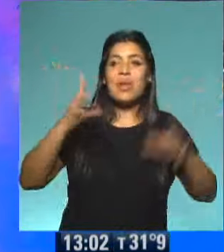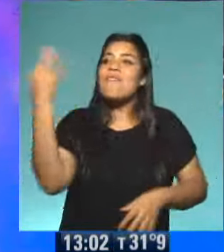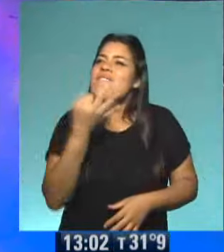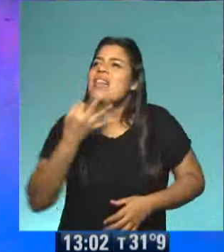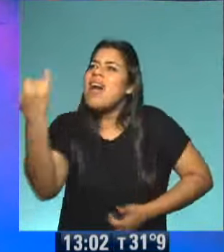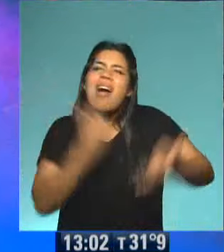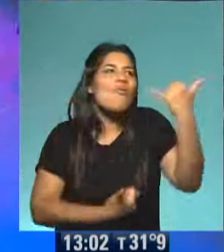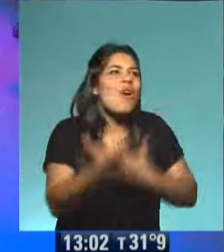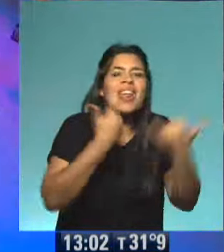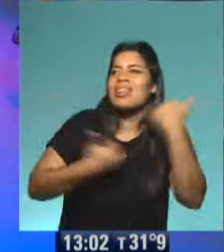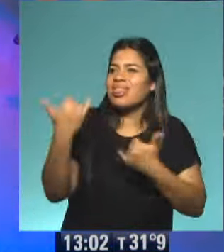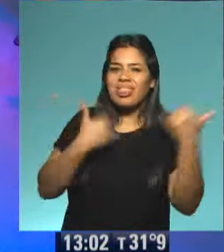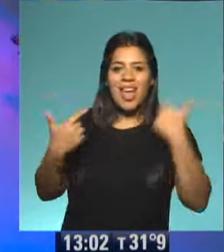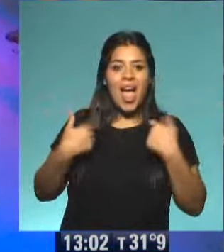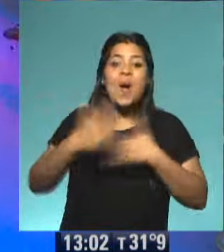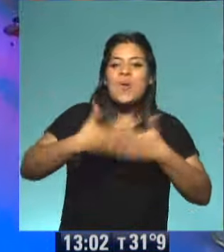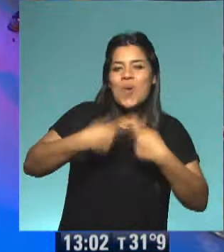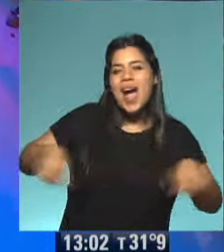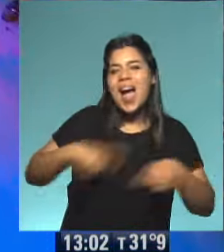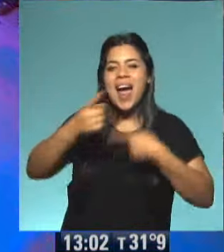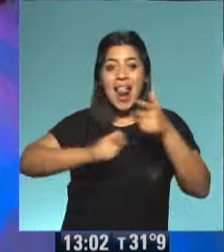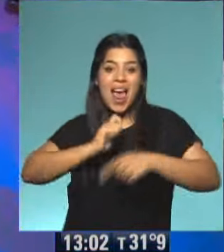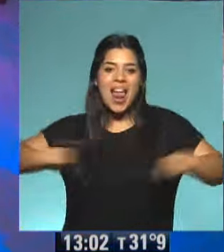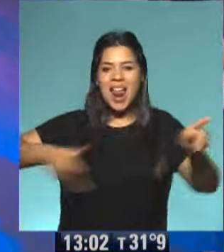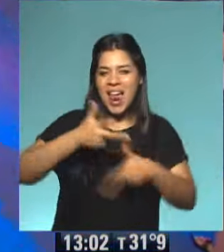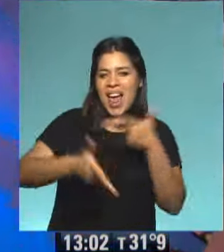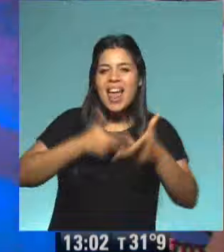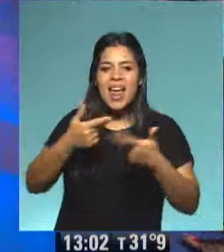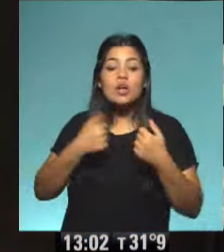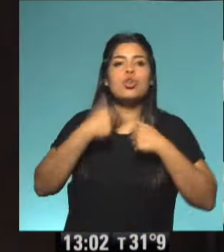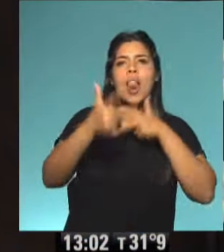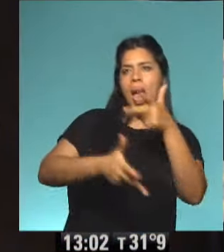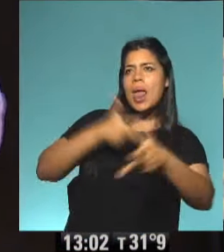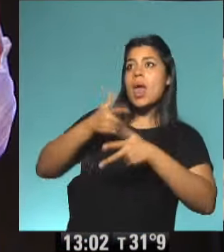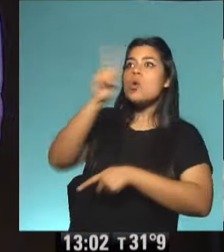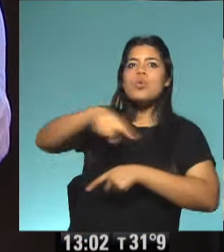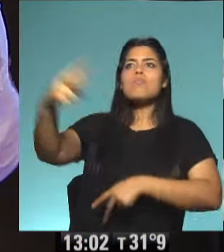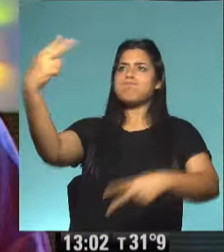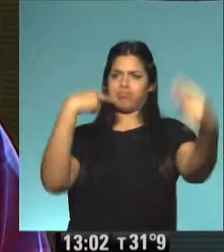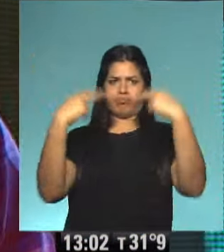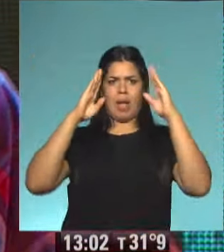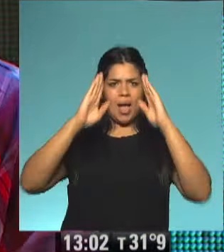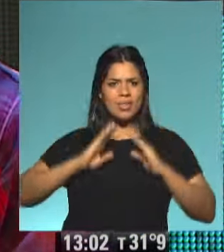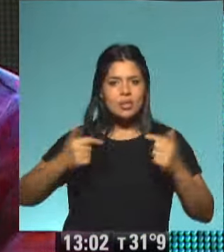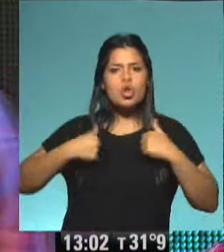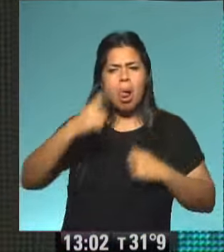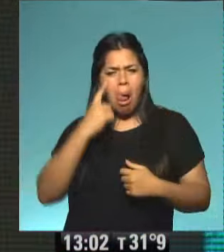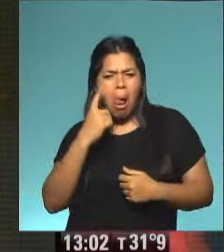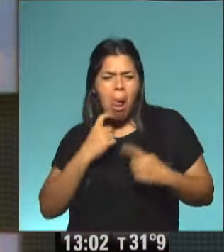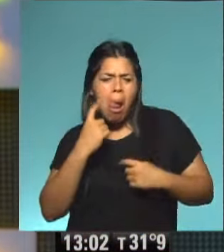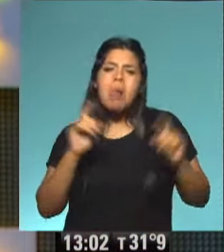verdad. A jugar y a cantar, que me escuchen cuando hablo y que no me hagan llorar.